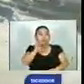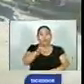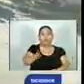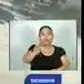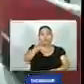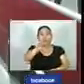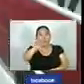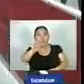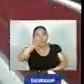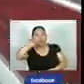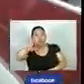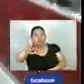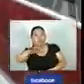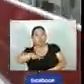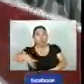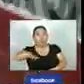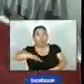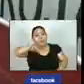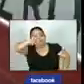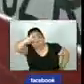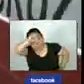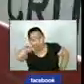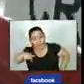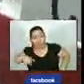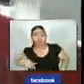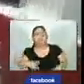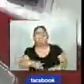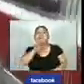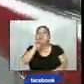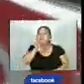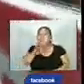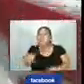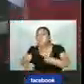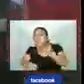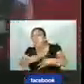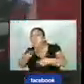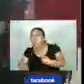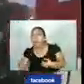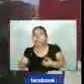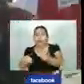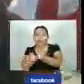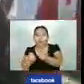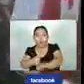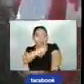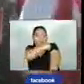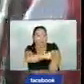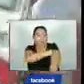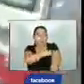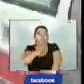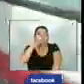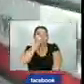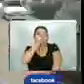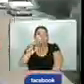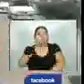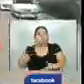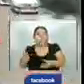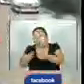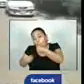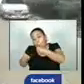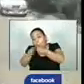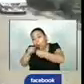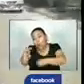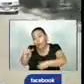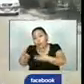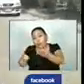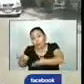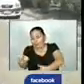ruta 205 en el municipio de Antiguo Cuscatlán. De acuerdo con versiones de los socorristas, las víctimas habían consumido comida rápida en un